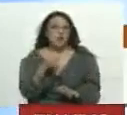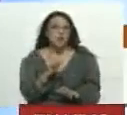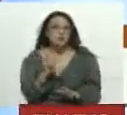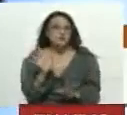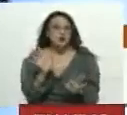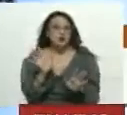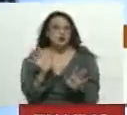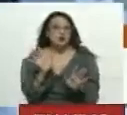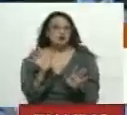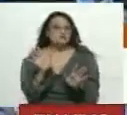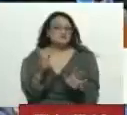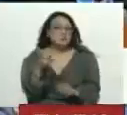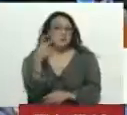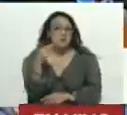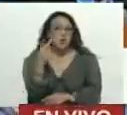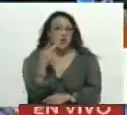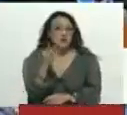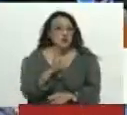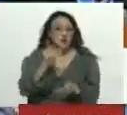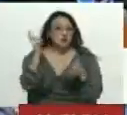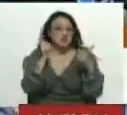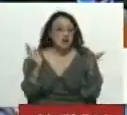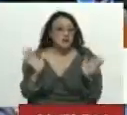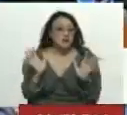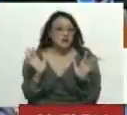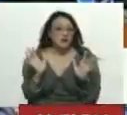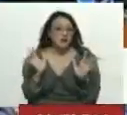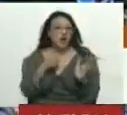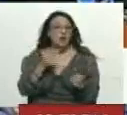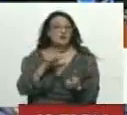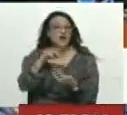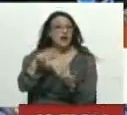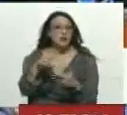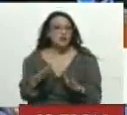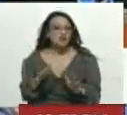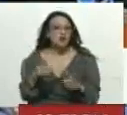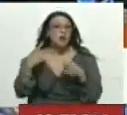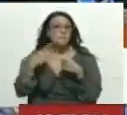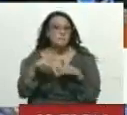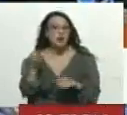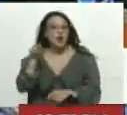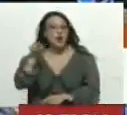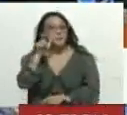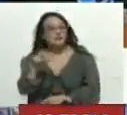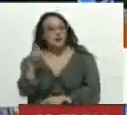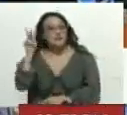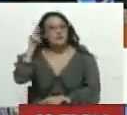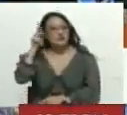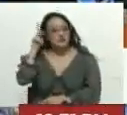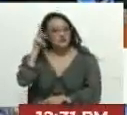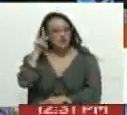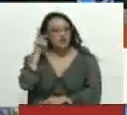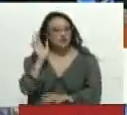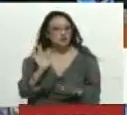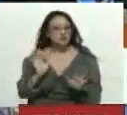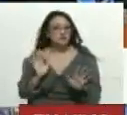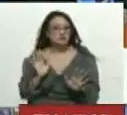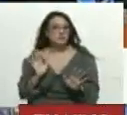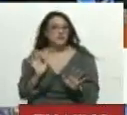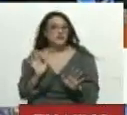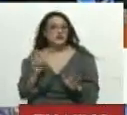milite o no milite en la causa de la Revolución Pero quizás es docente y en el territorio